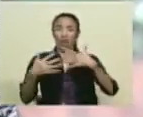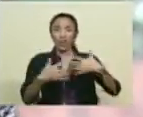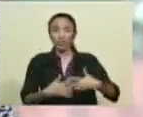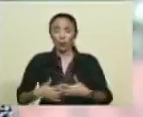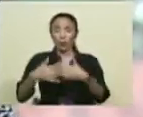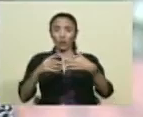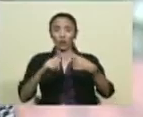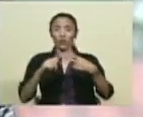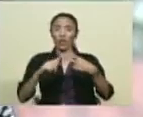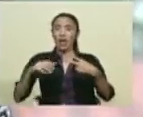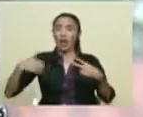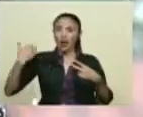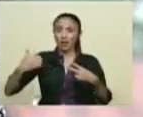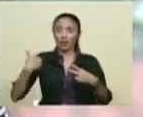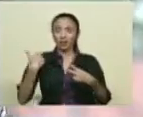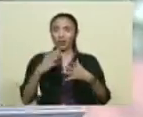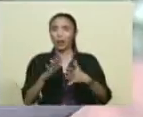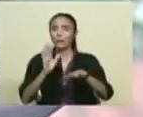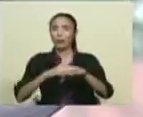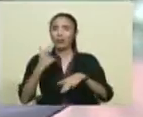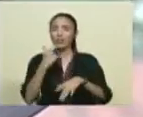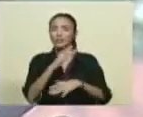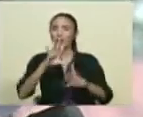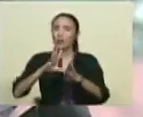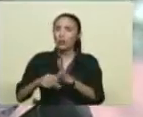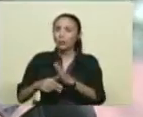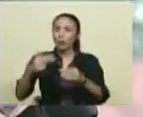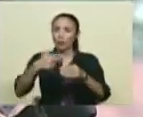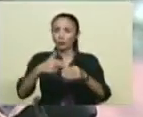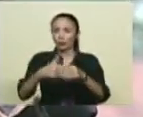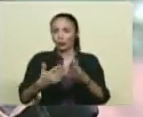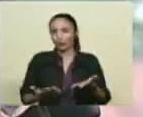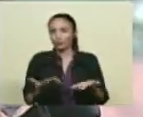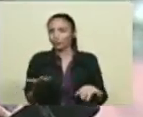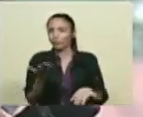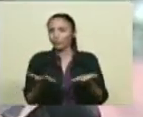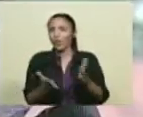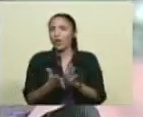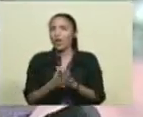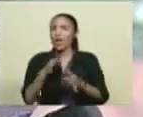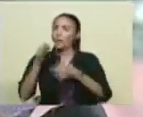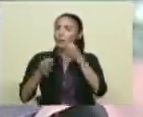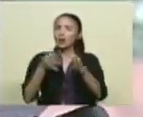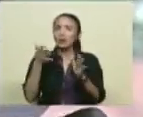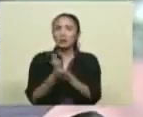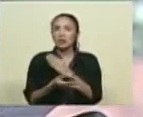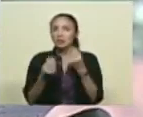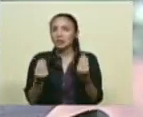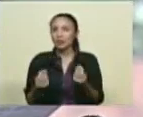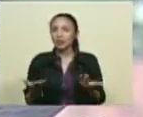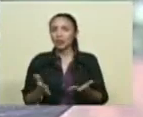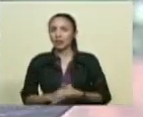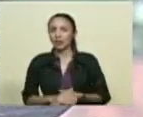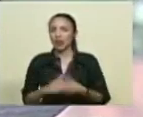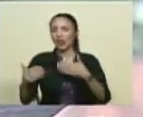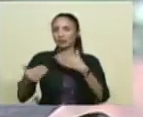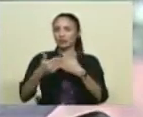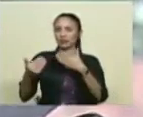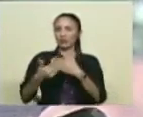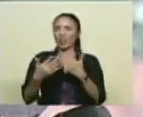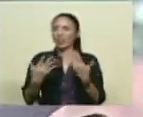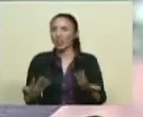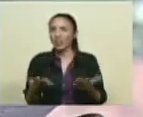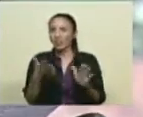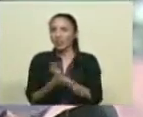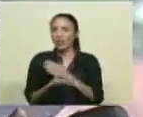Argentina sobre el embargo petrolero. Quisiera, si pudiera detallar qué implicaciones tendría para Venezuela